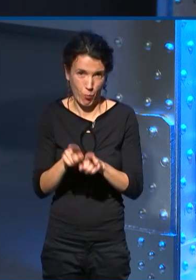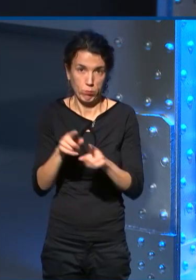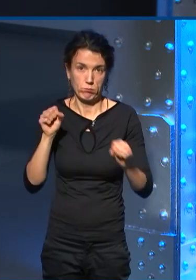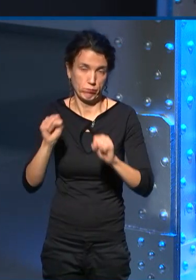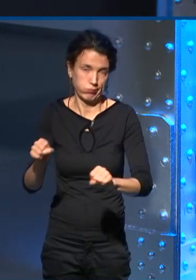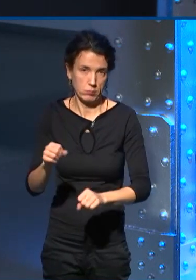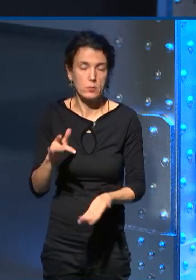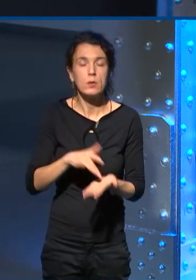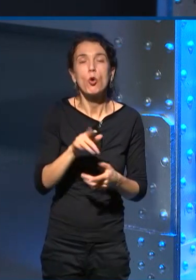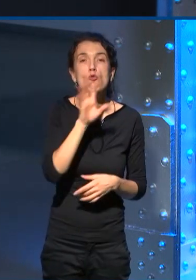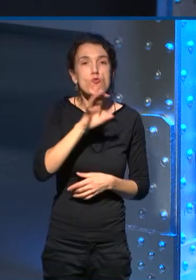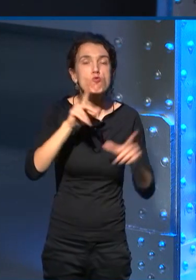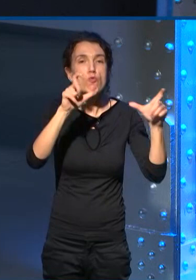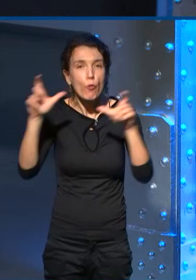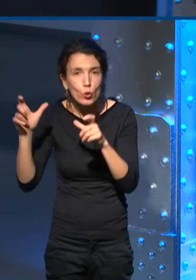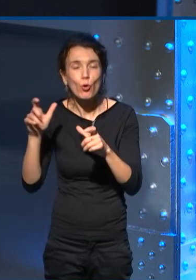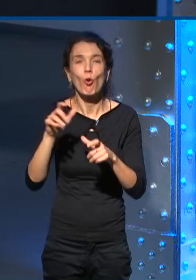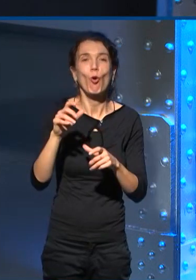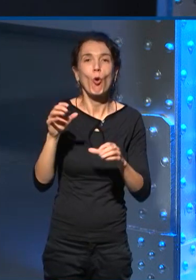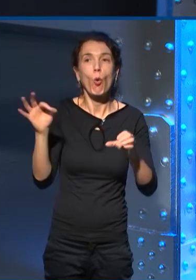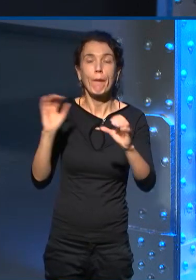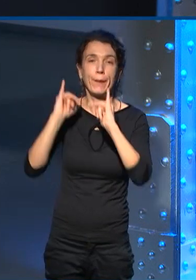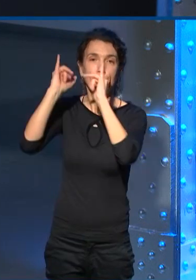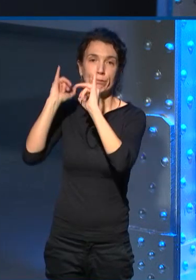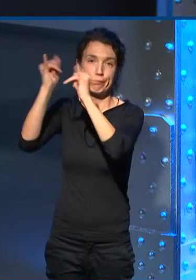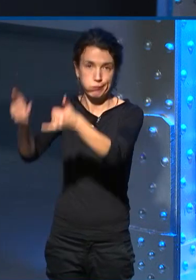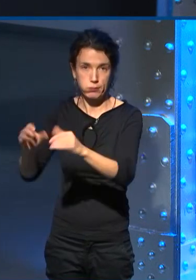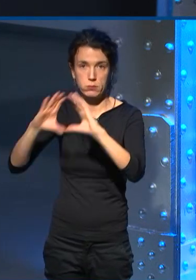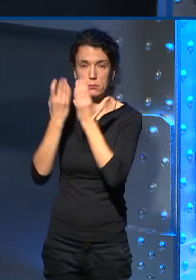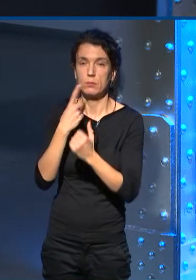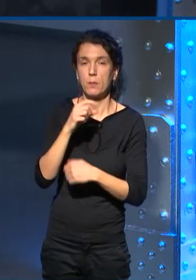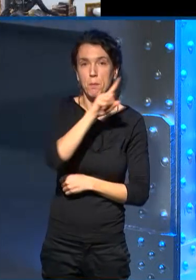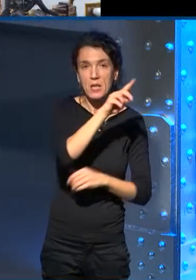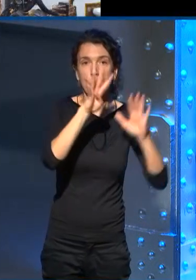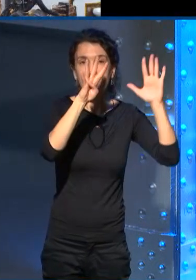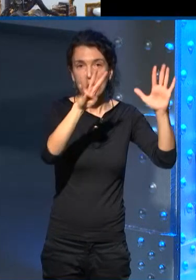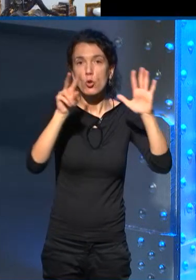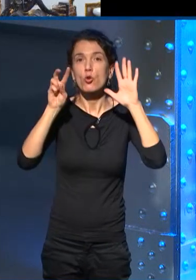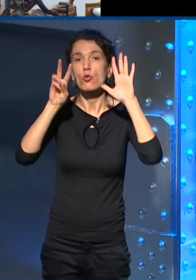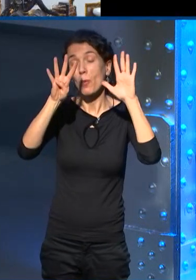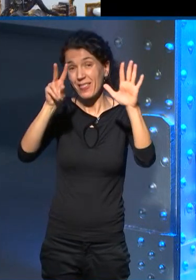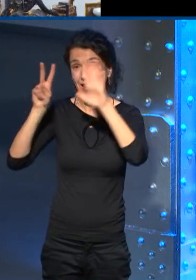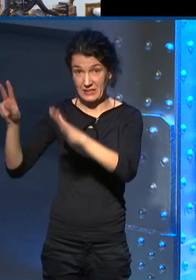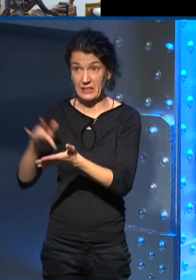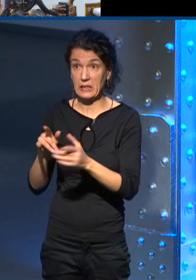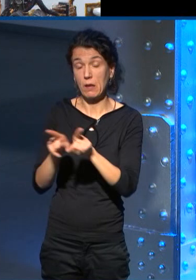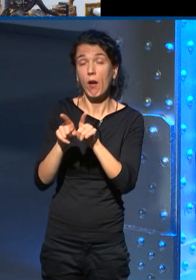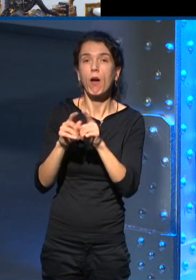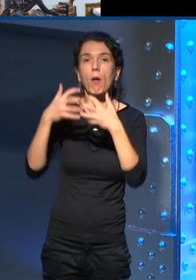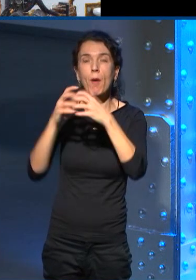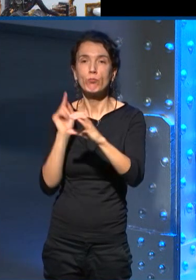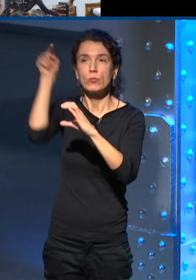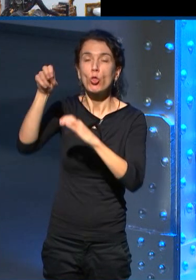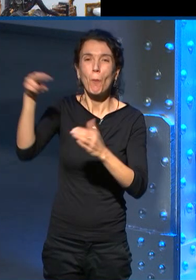sin más, de estos rovers de NASA que han aterrizado, el Sojourner en el 97, los Mars Exploration Rovers Spirit y Opportunity